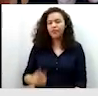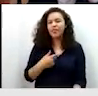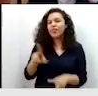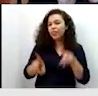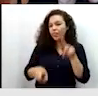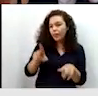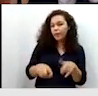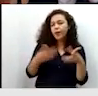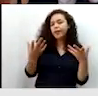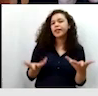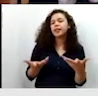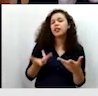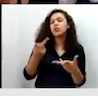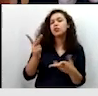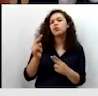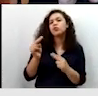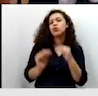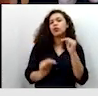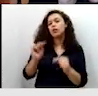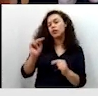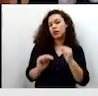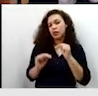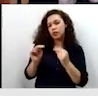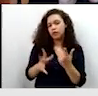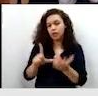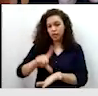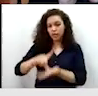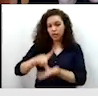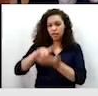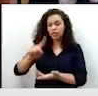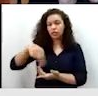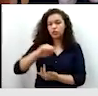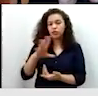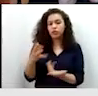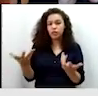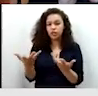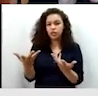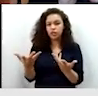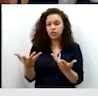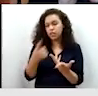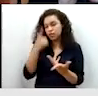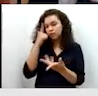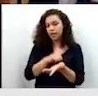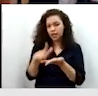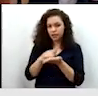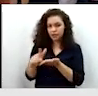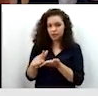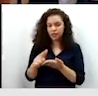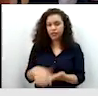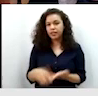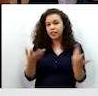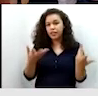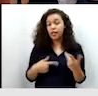de la cantidad de litros que usted esté purificando. De hecho, casi todos